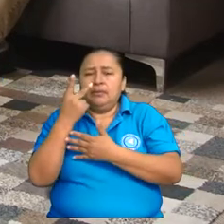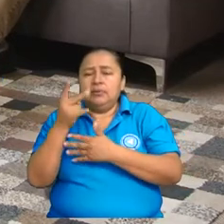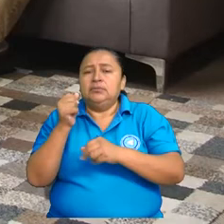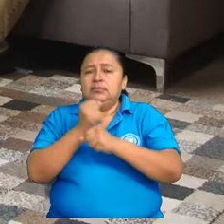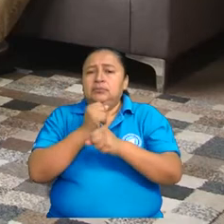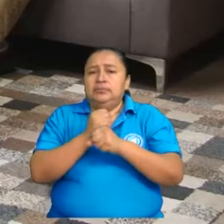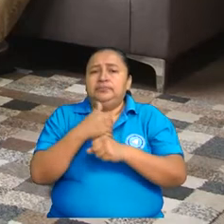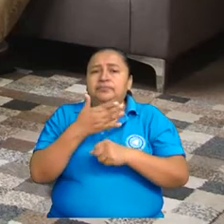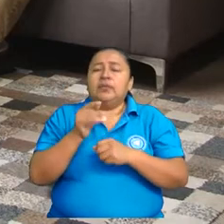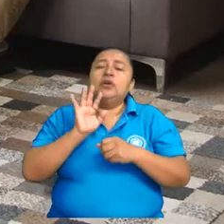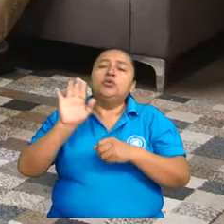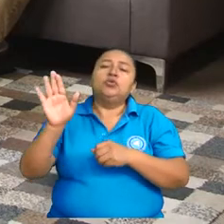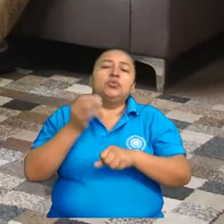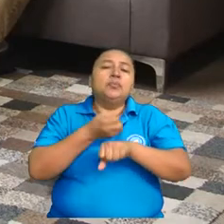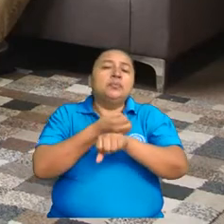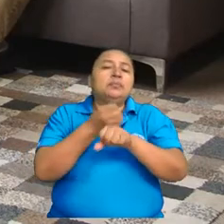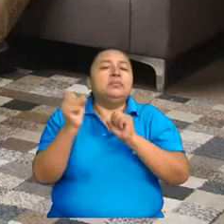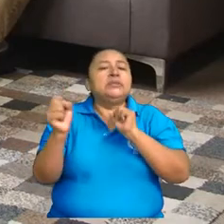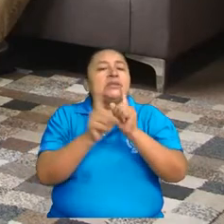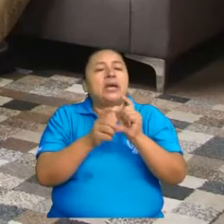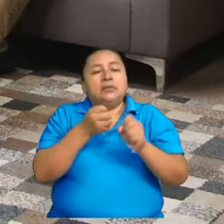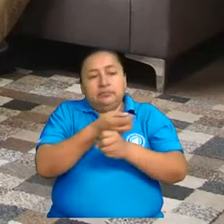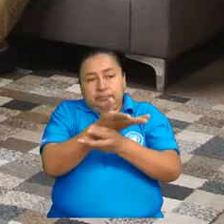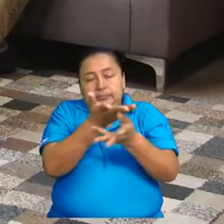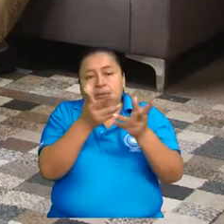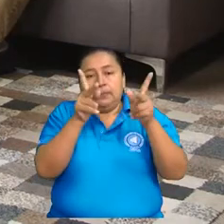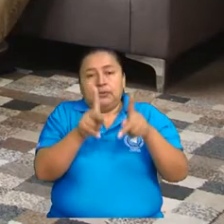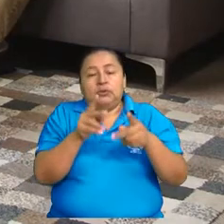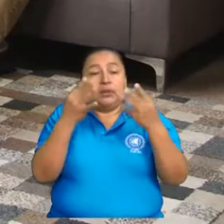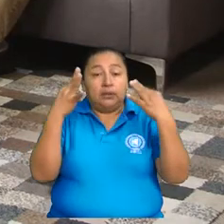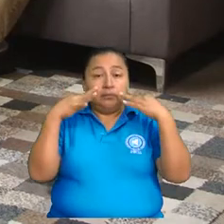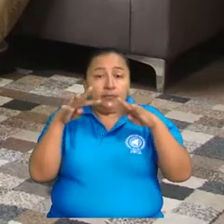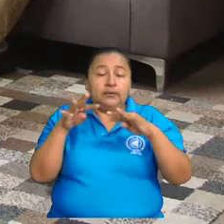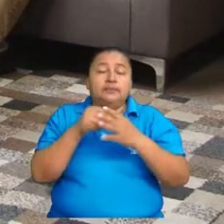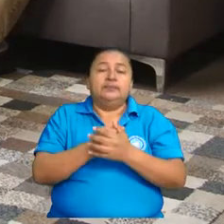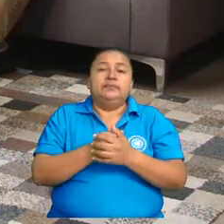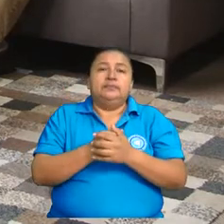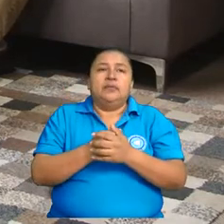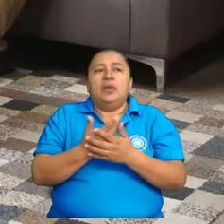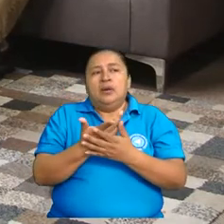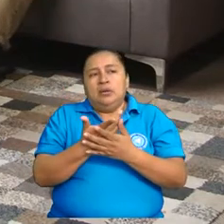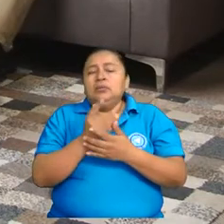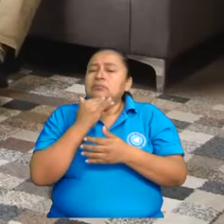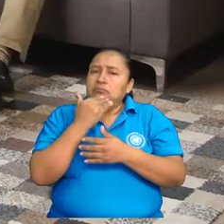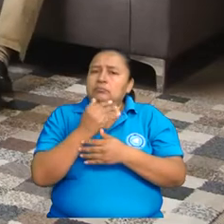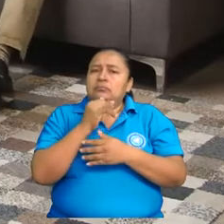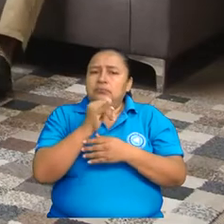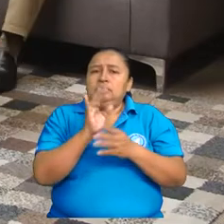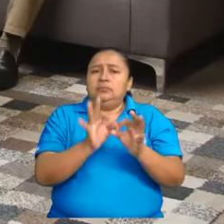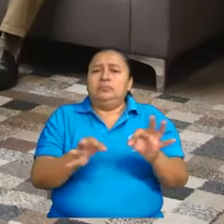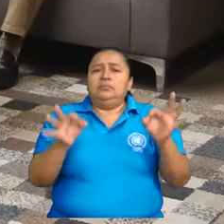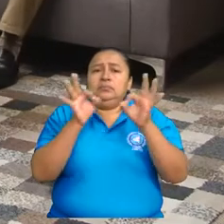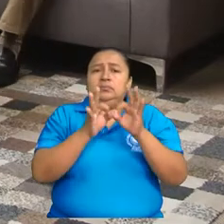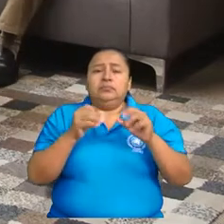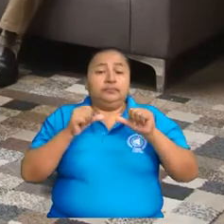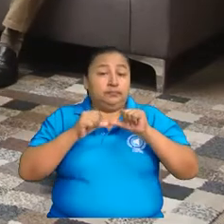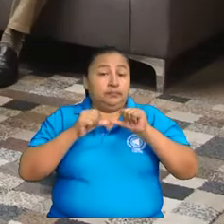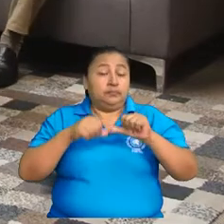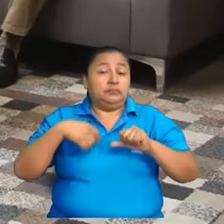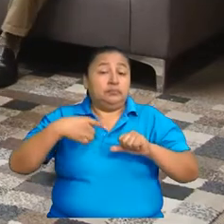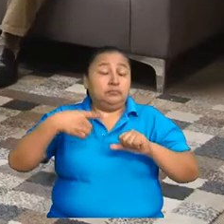atención. Su mensaje que quisiera compartir con nuestra audiencia, doctor. Bueno, lo importante es que cada día sigamos reforzando